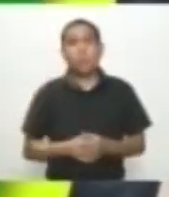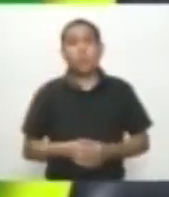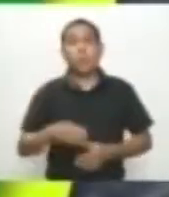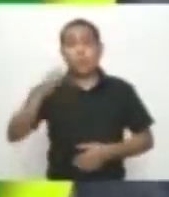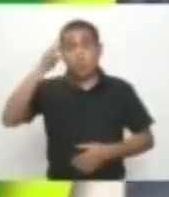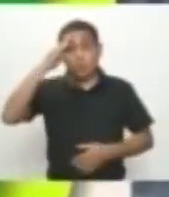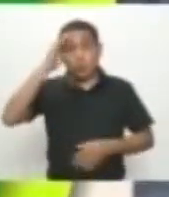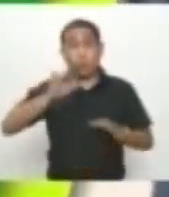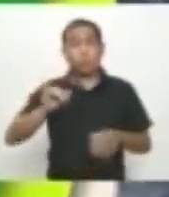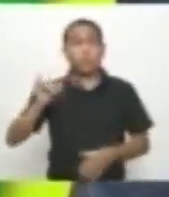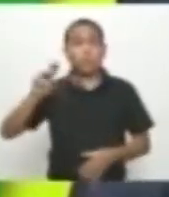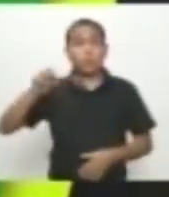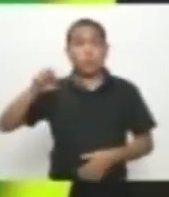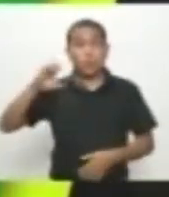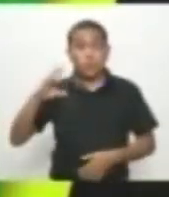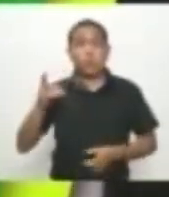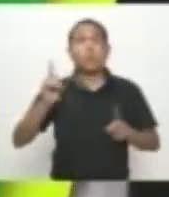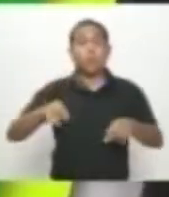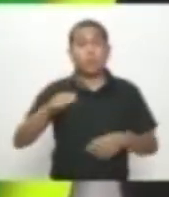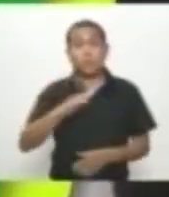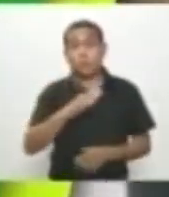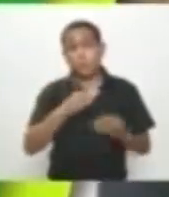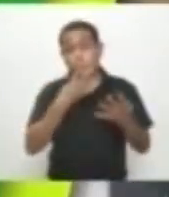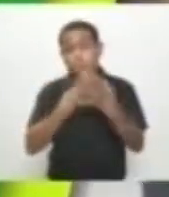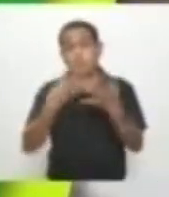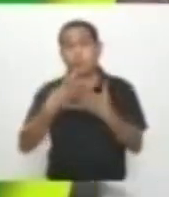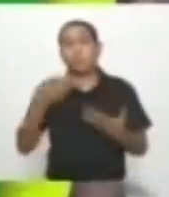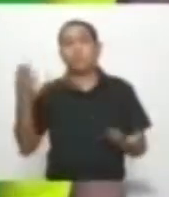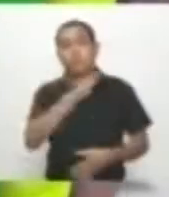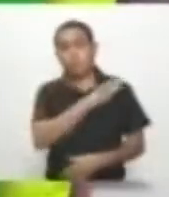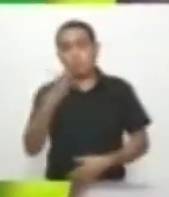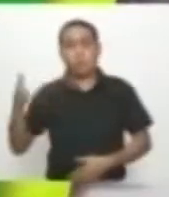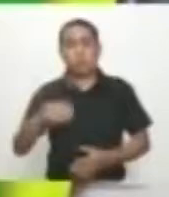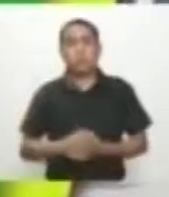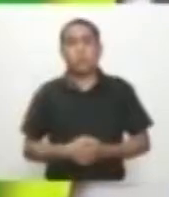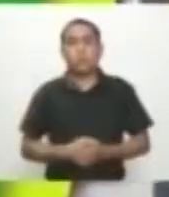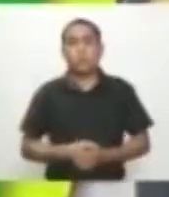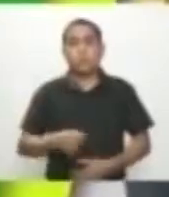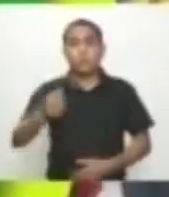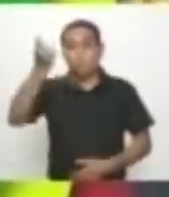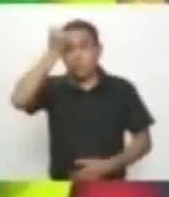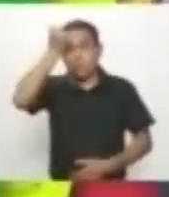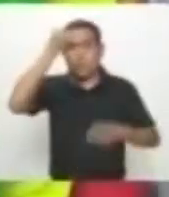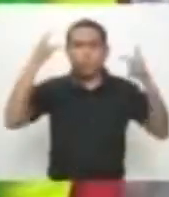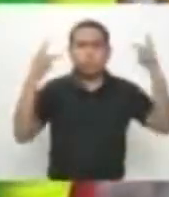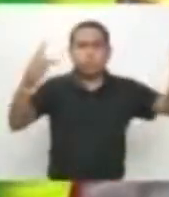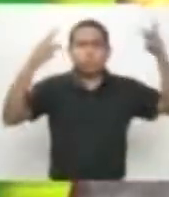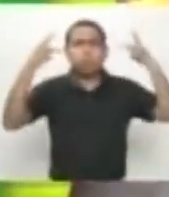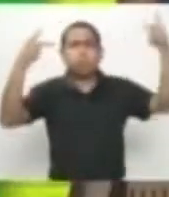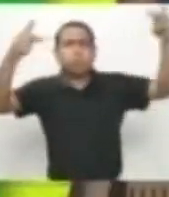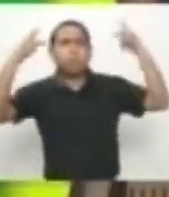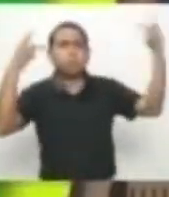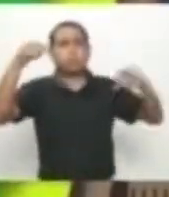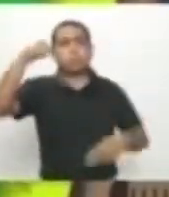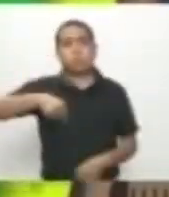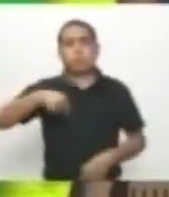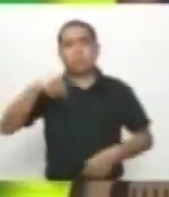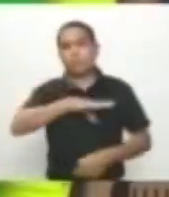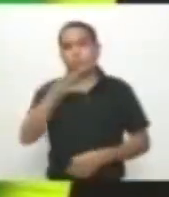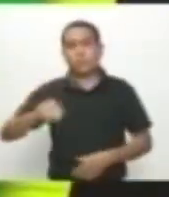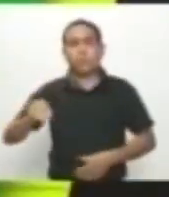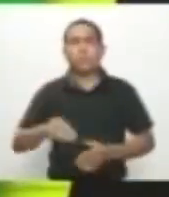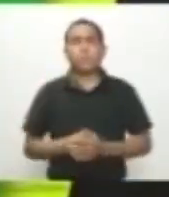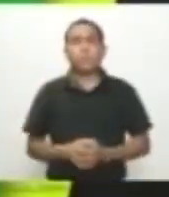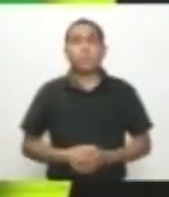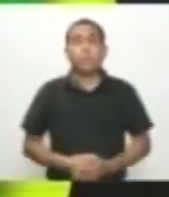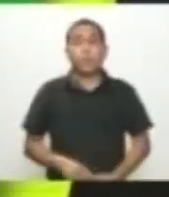y a director de la cárcel del Bosque en Barranquilla. Maestros marcharon masivamente hoy en la costa. Solo 2 de los